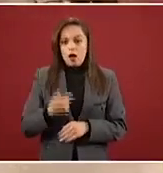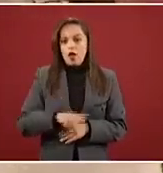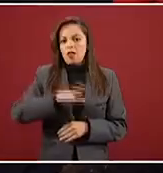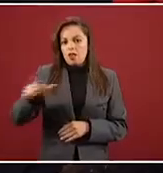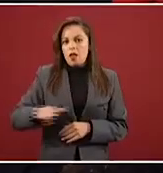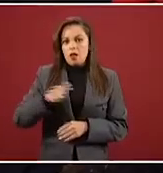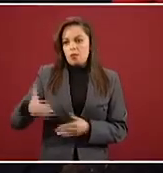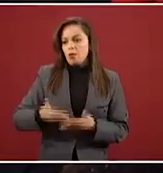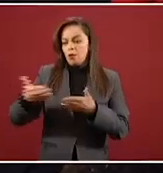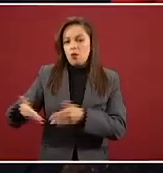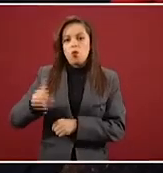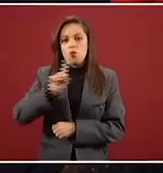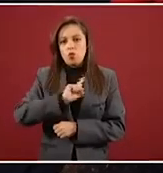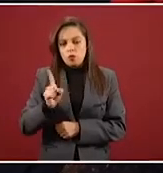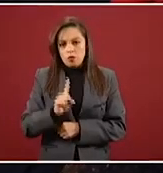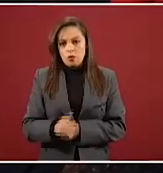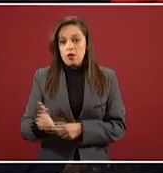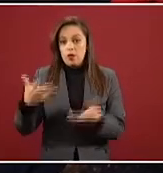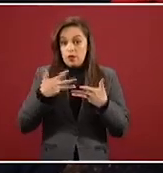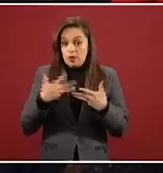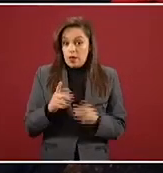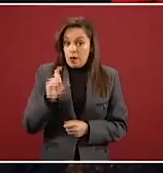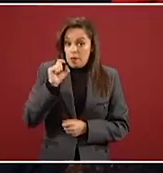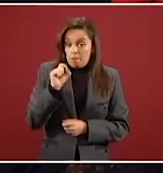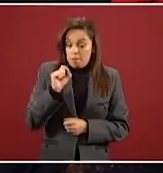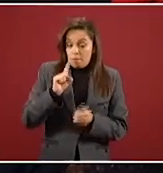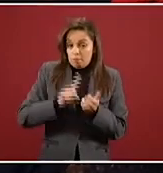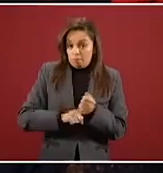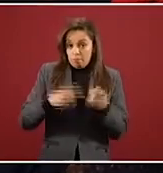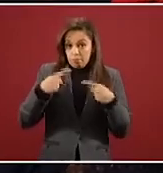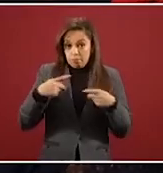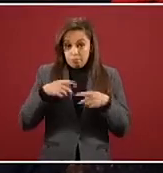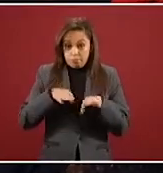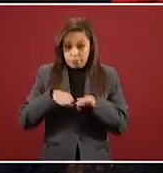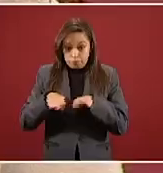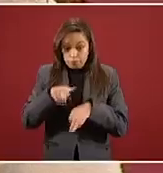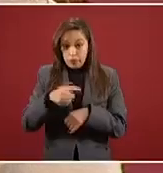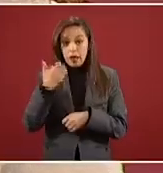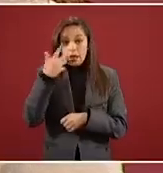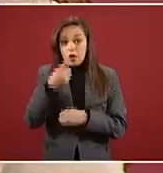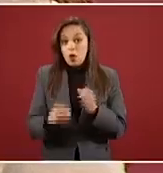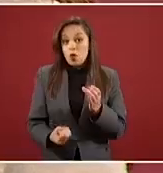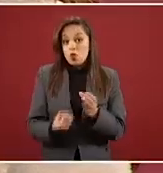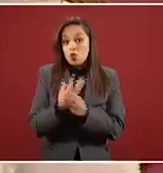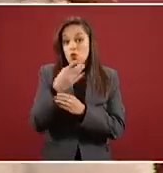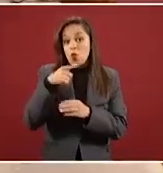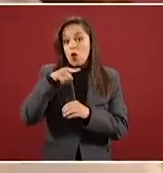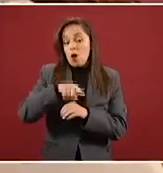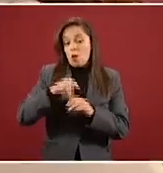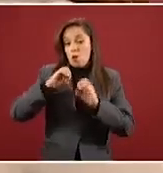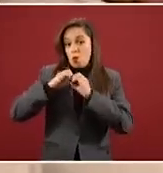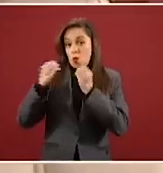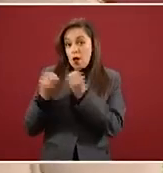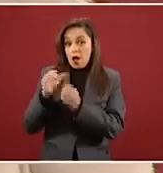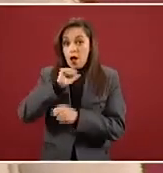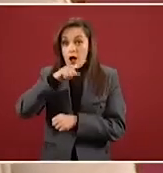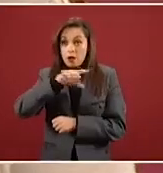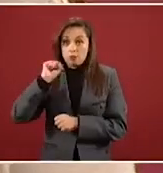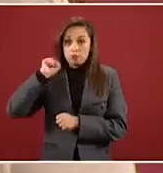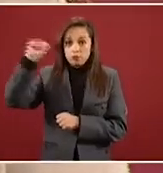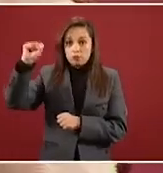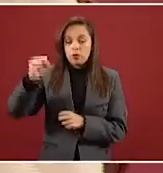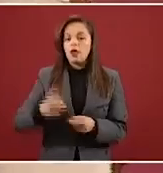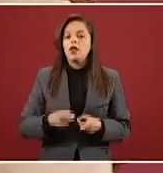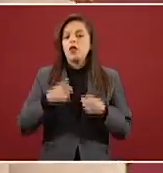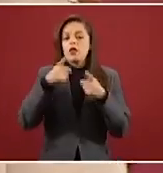plazo y plazo. No, si hay 20 trabajadores en activo que quieran formar una nueva organización sindical, se le da el